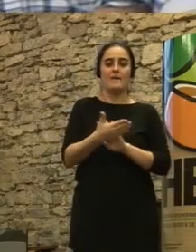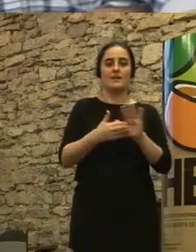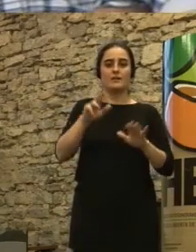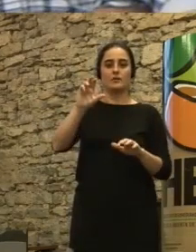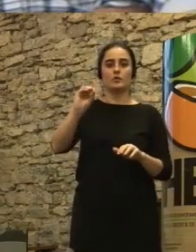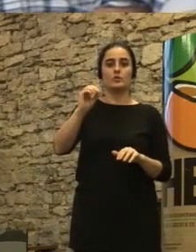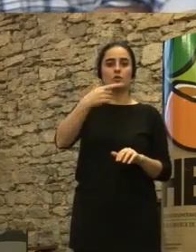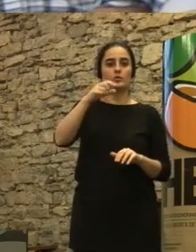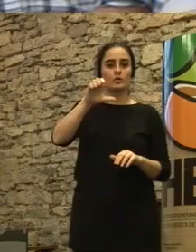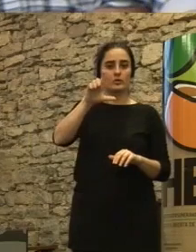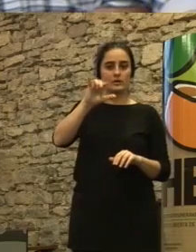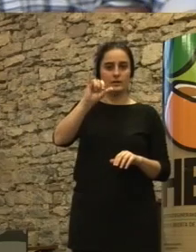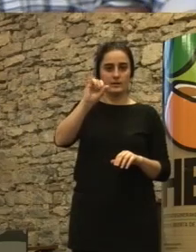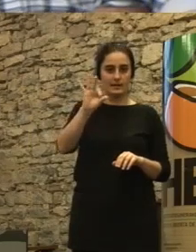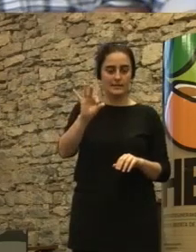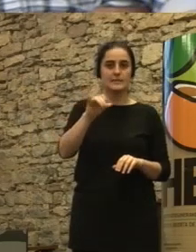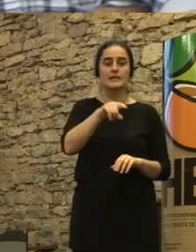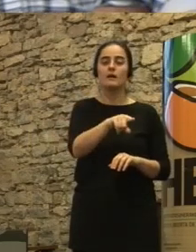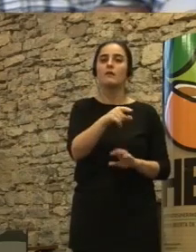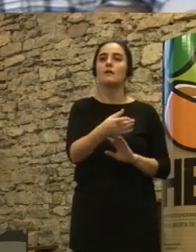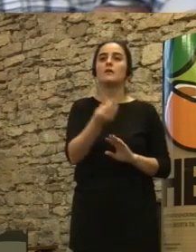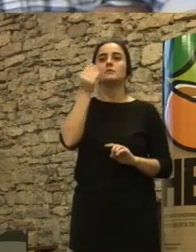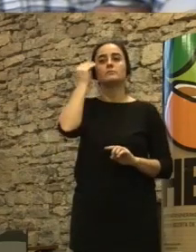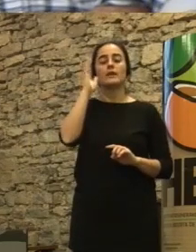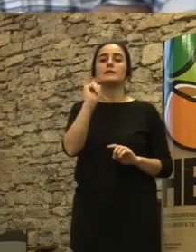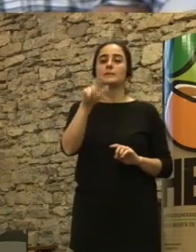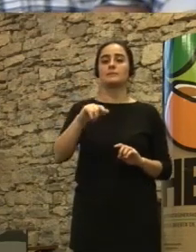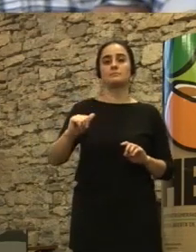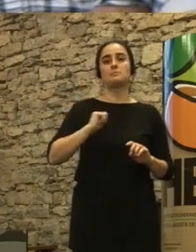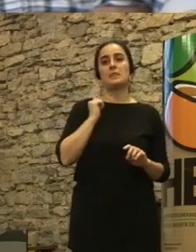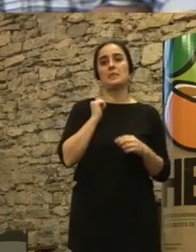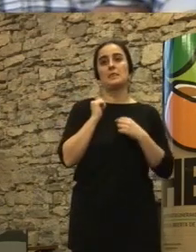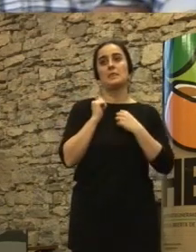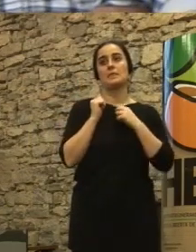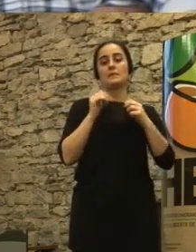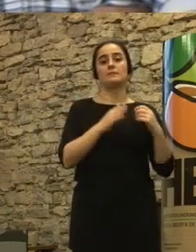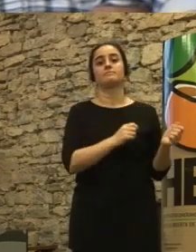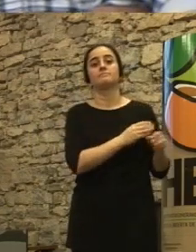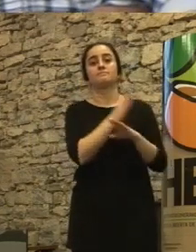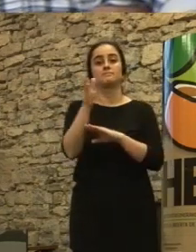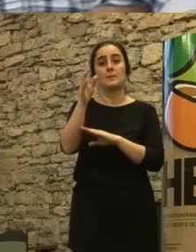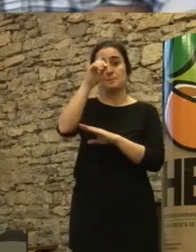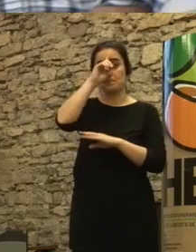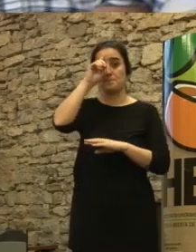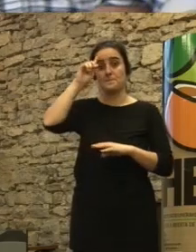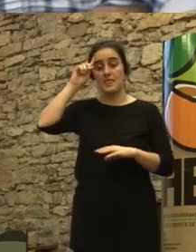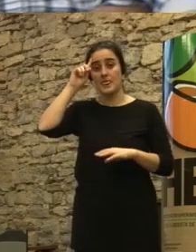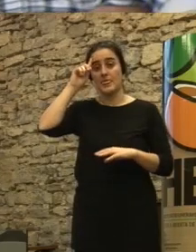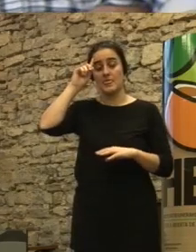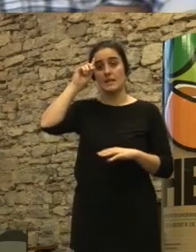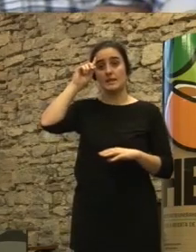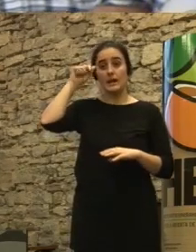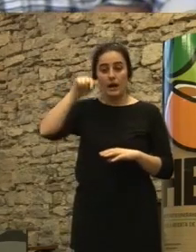Rogelias, está la posibilidad de ir a Madrid, donde se han